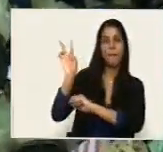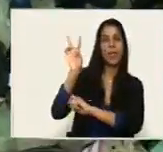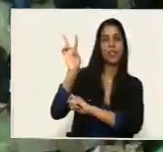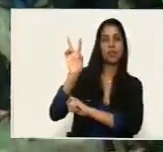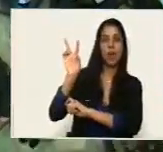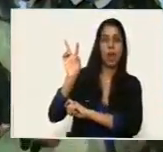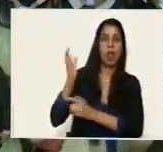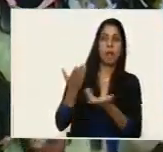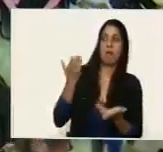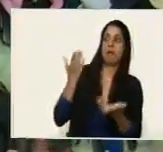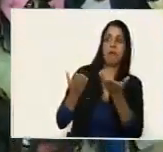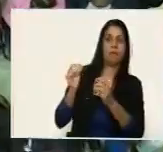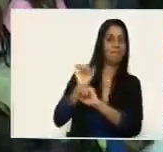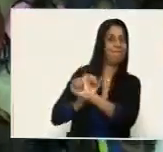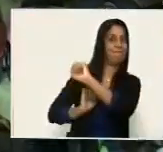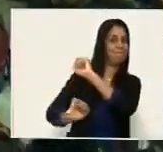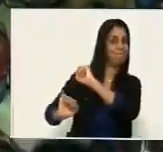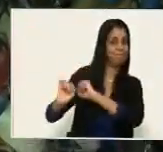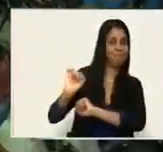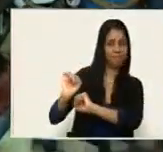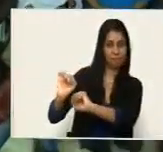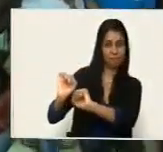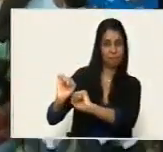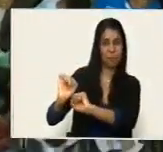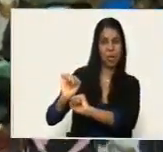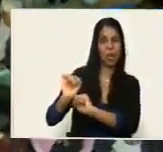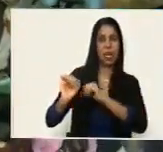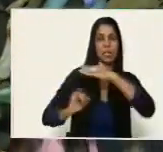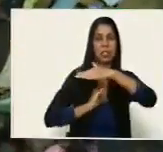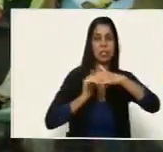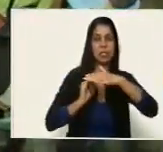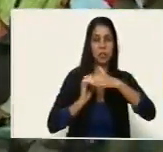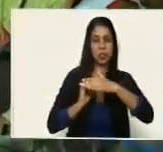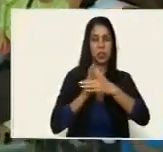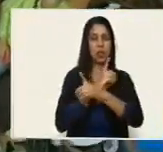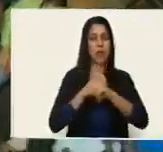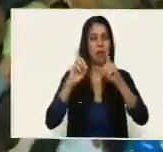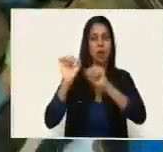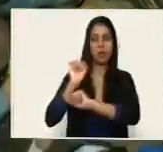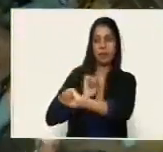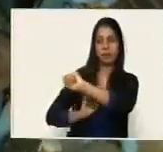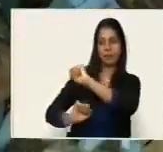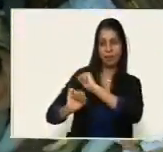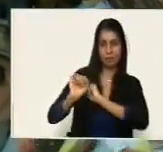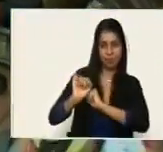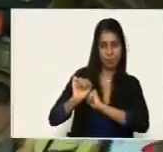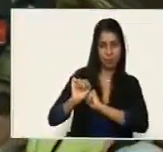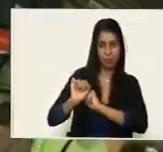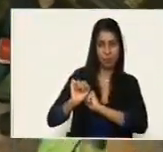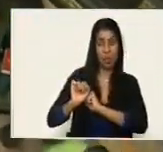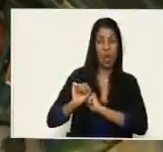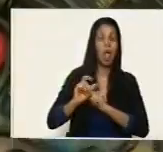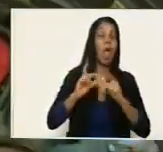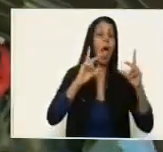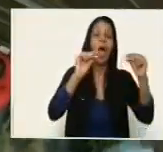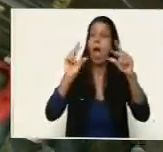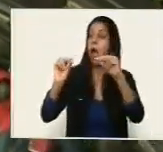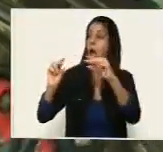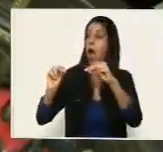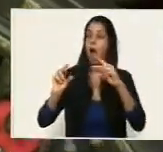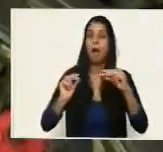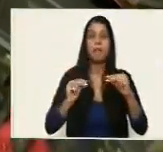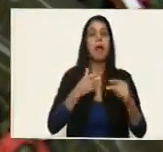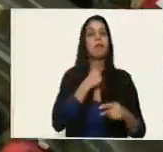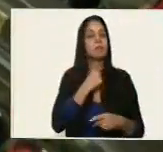estabilidad, democracia e instituciones, como fórmula pacífica para dirimir controversias y